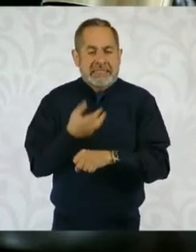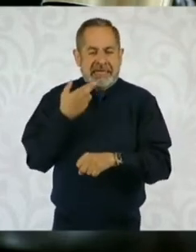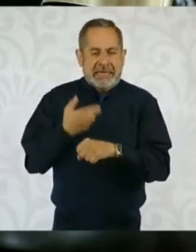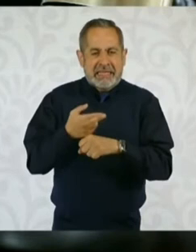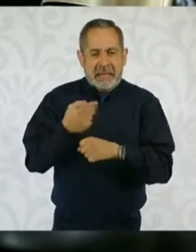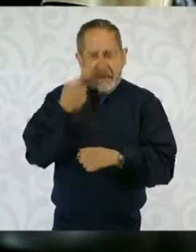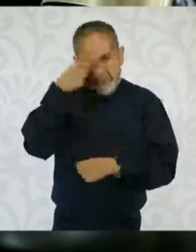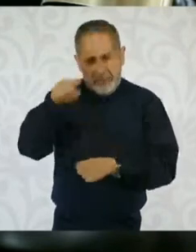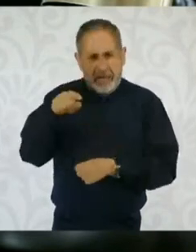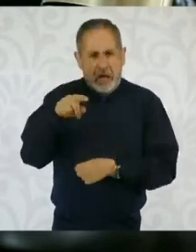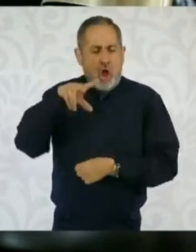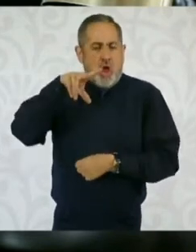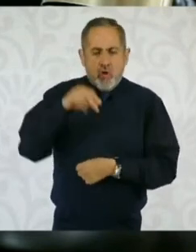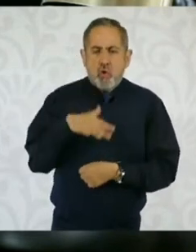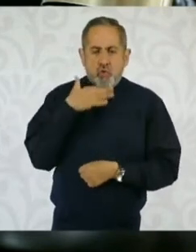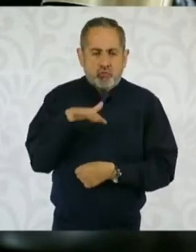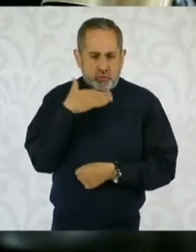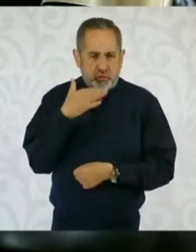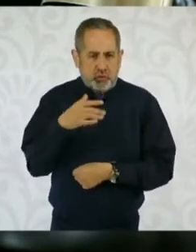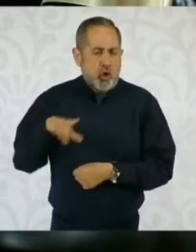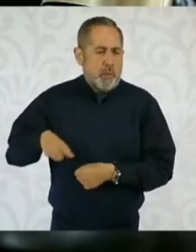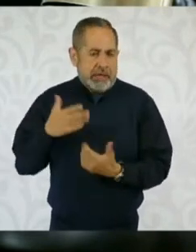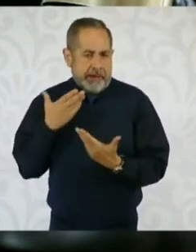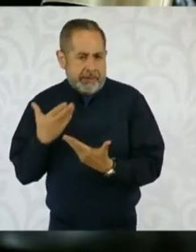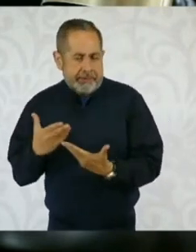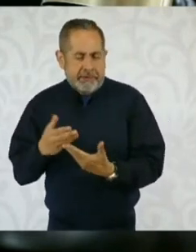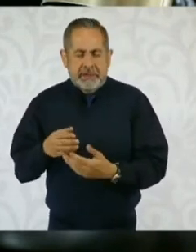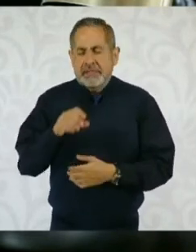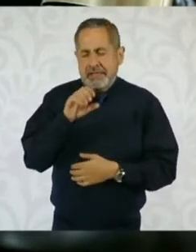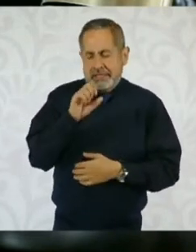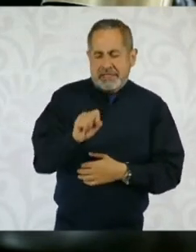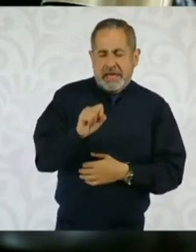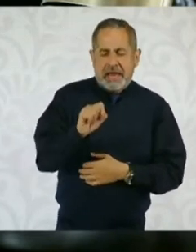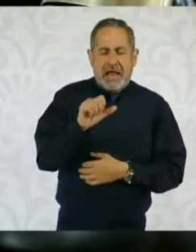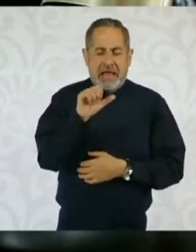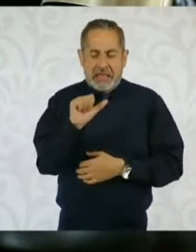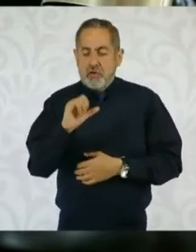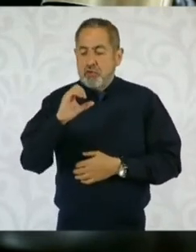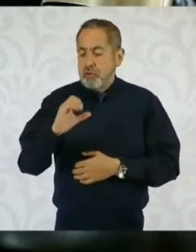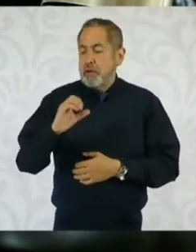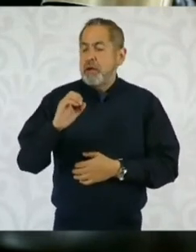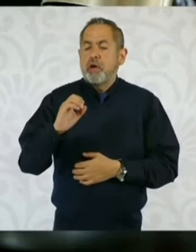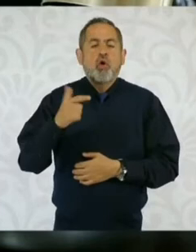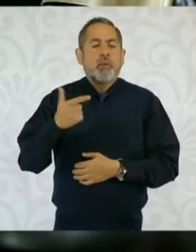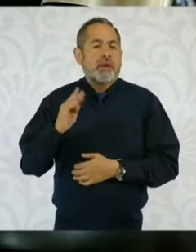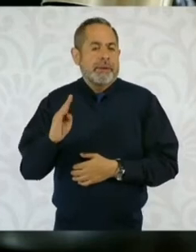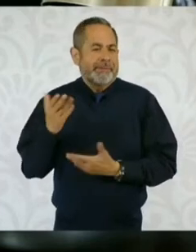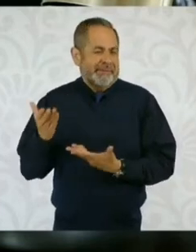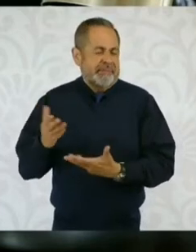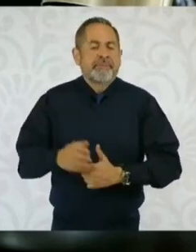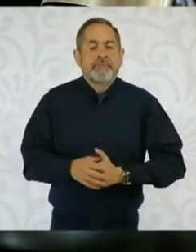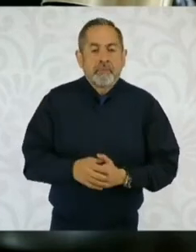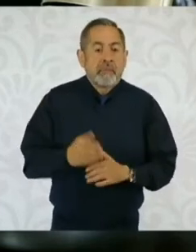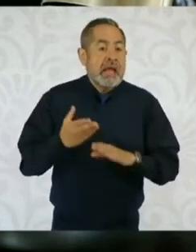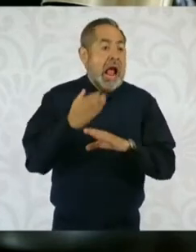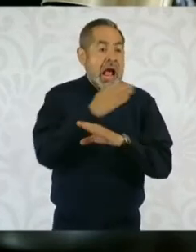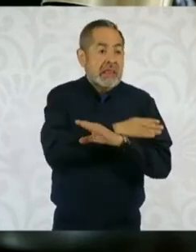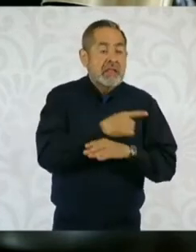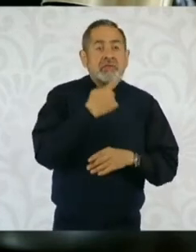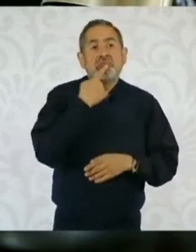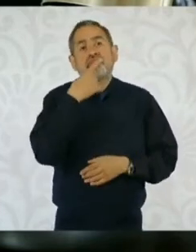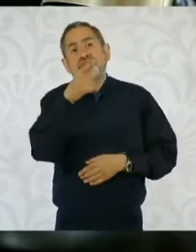Buen Gobierno. Anteriormente también cuando se iban a la última instancia, digamos, el juicio de amparo se resolvía por